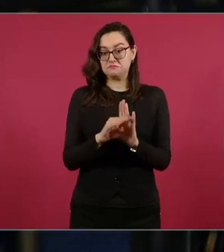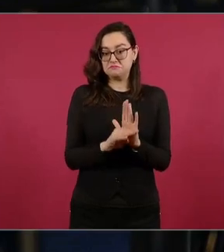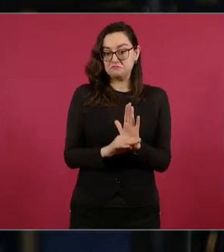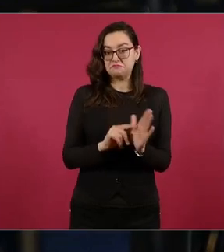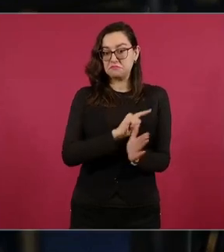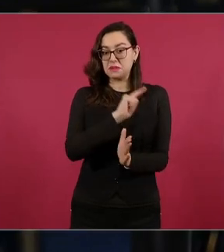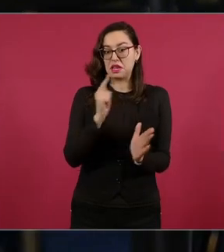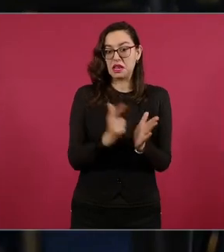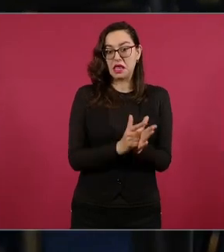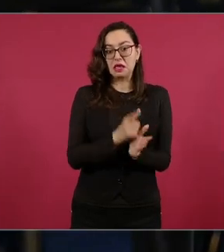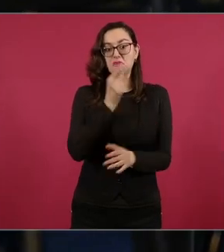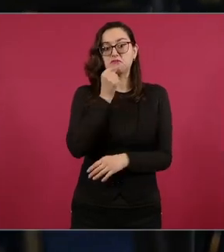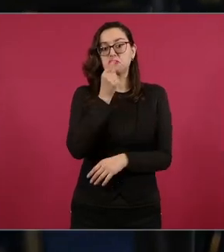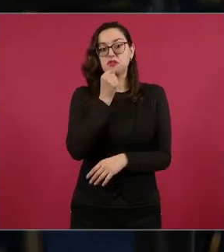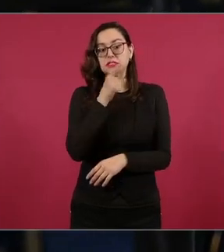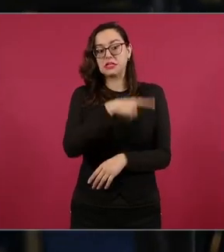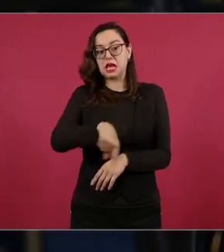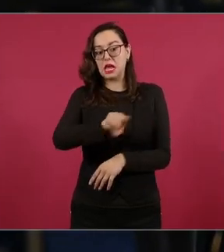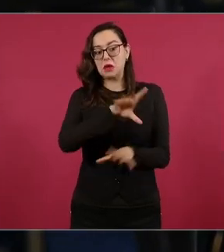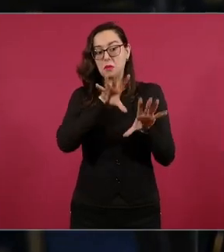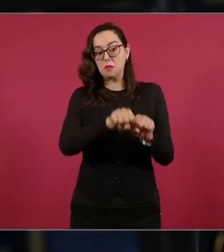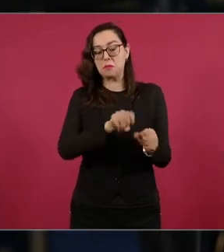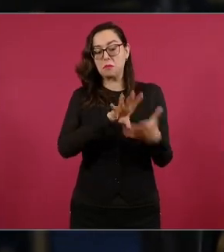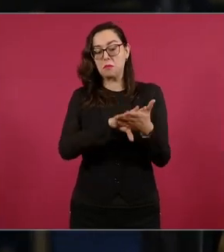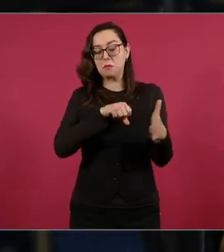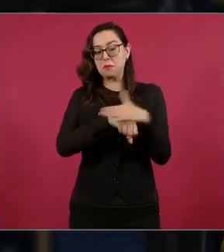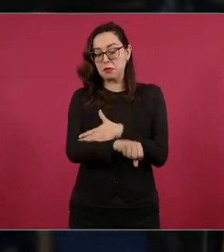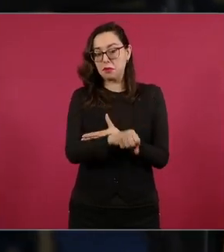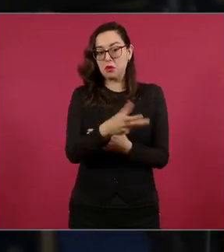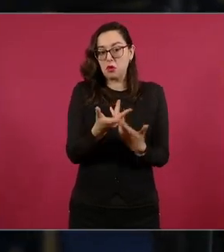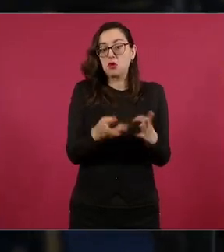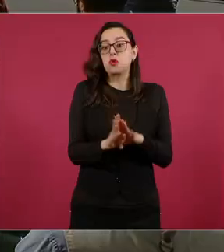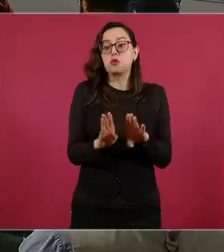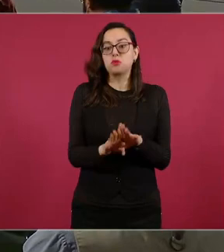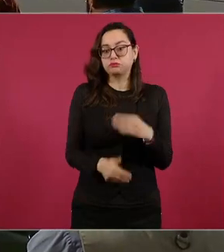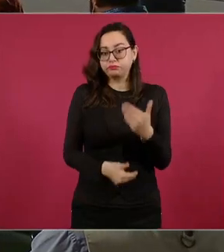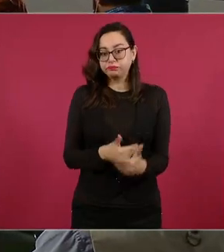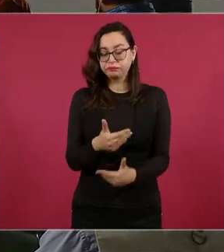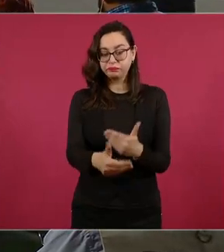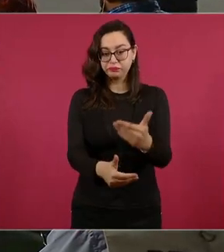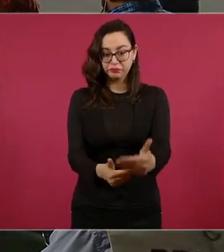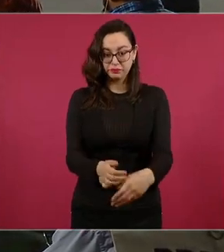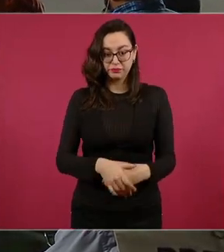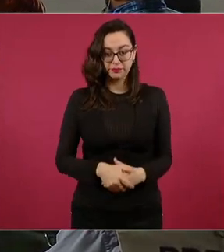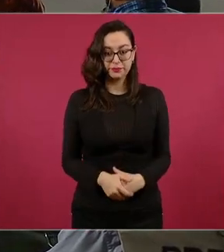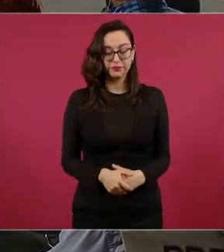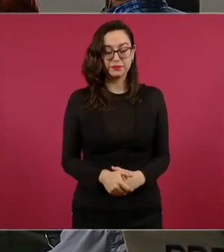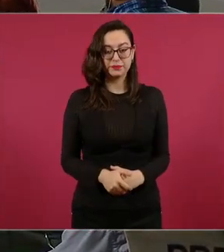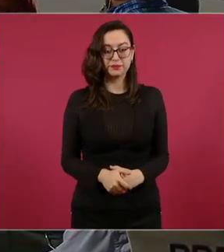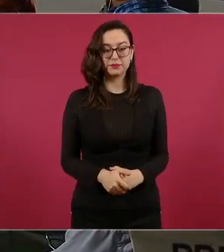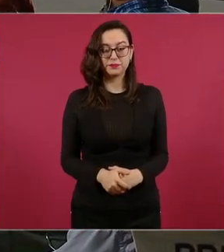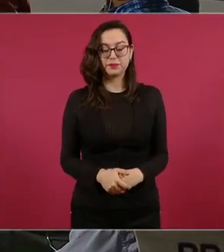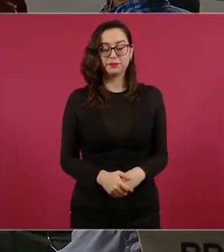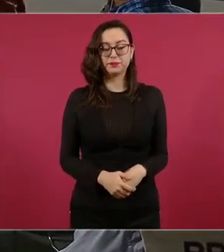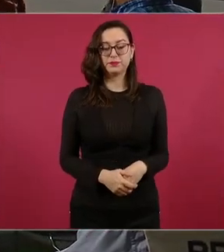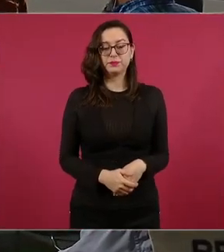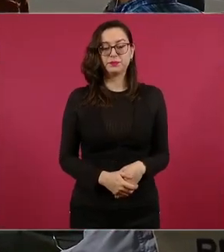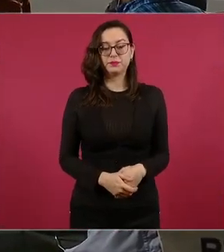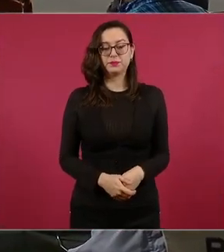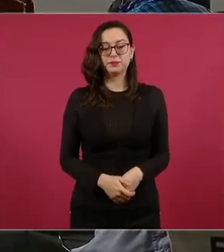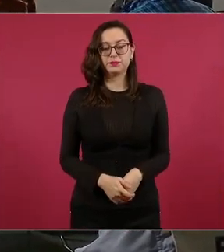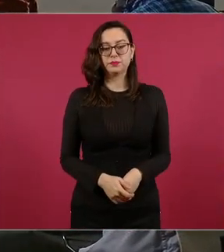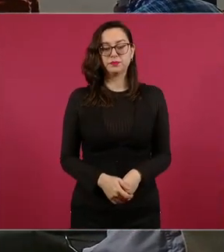policías señalados de haber disparado al joven. Gracias, presidente. Bueno, sí